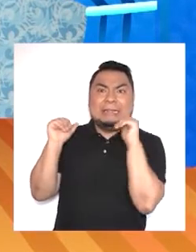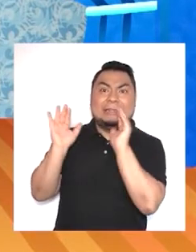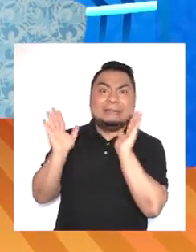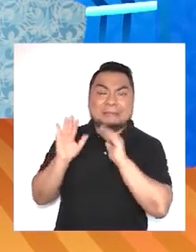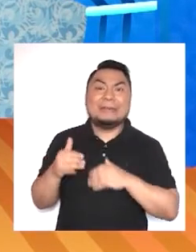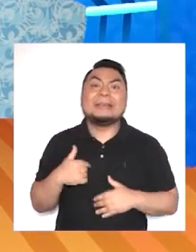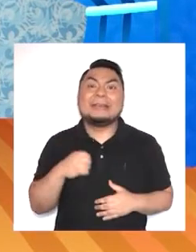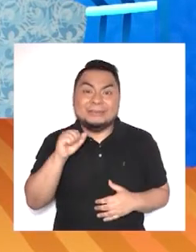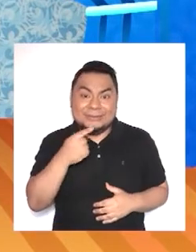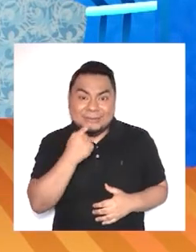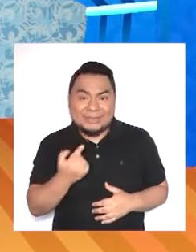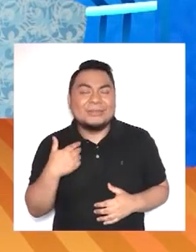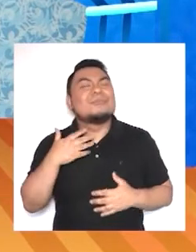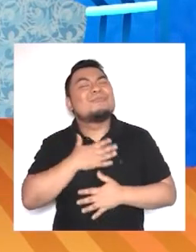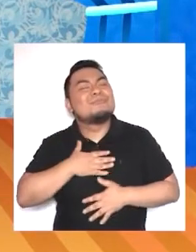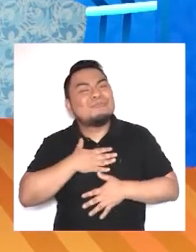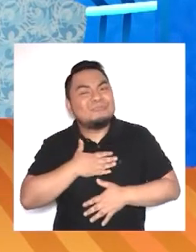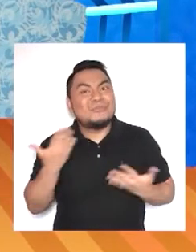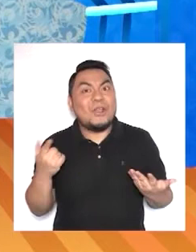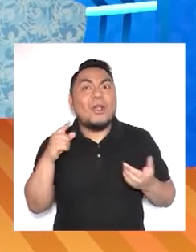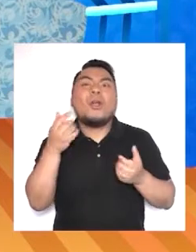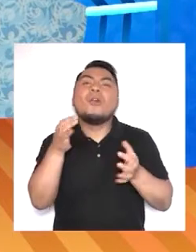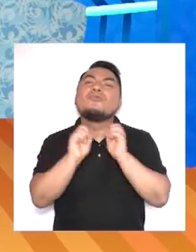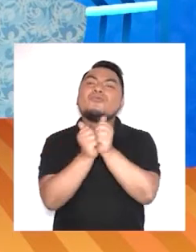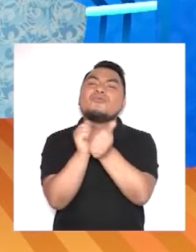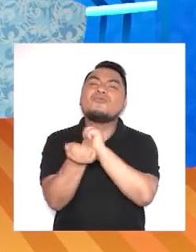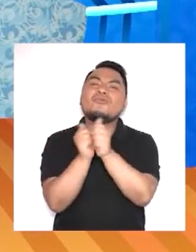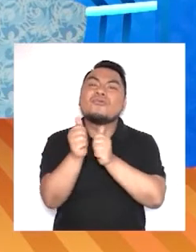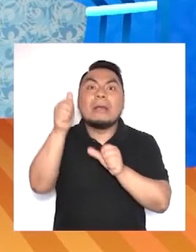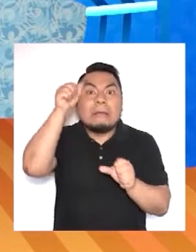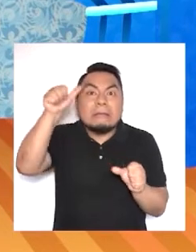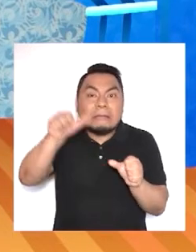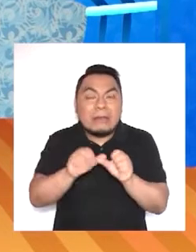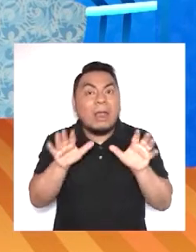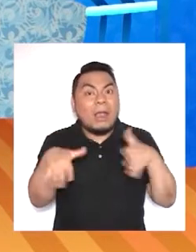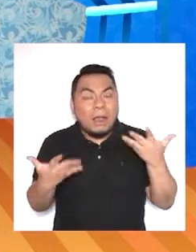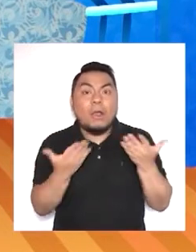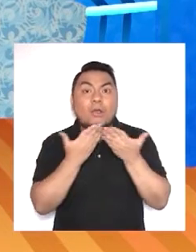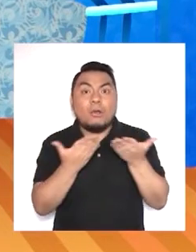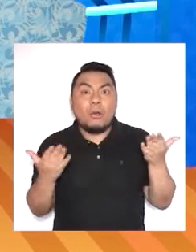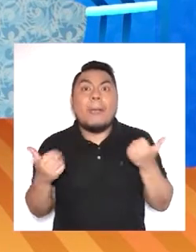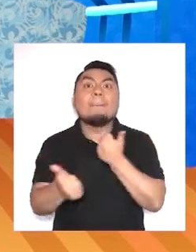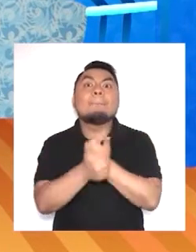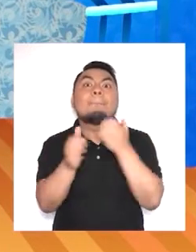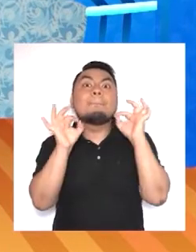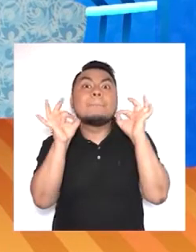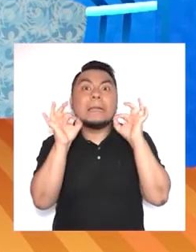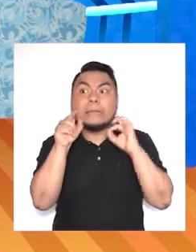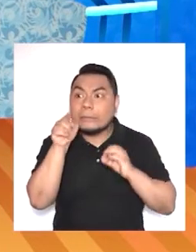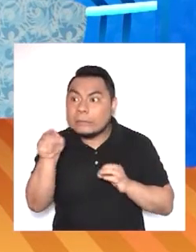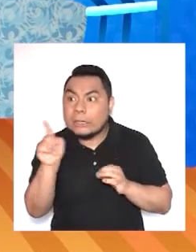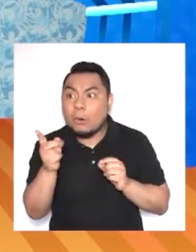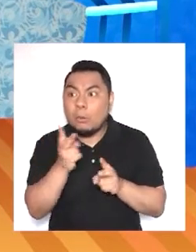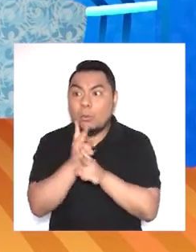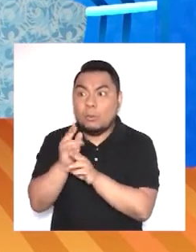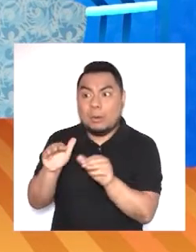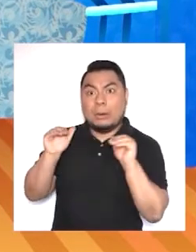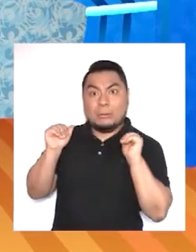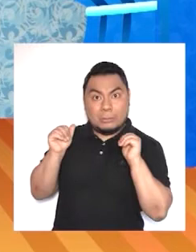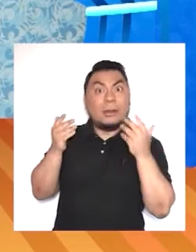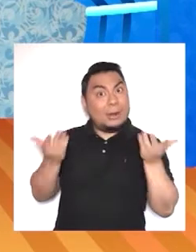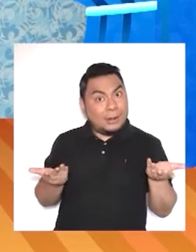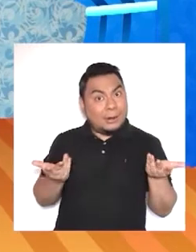por eso preparé este súper divertidísimo concurso, para recordar que hay cosas que pueden ser peligrosas y debemos tener cuidado.